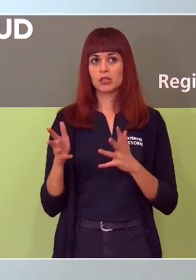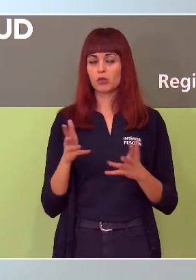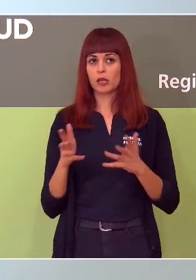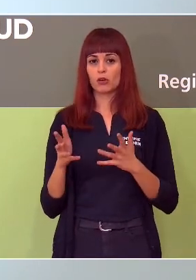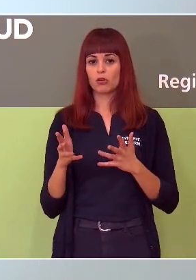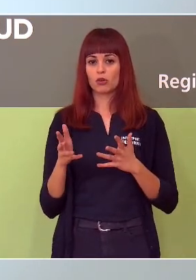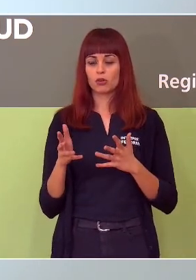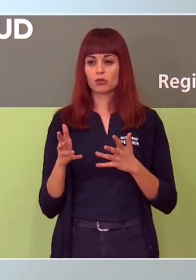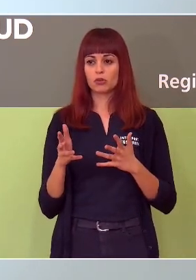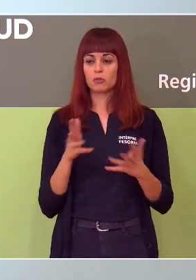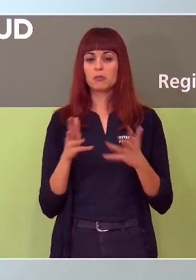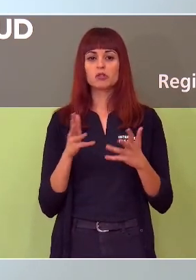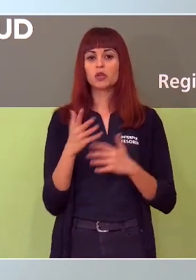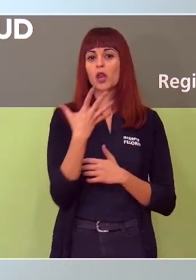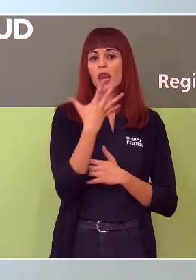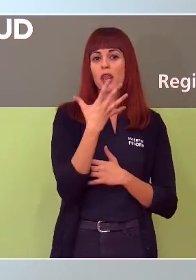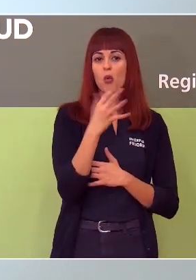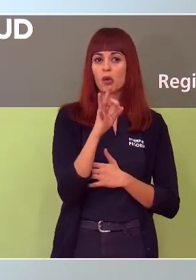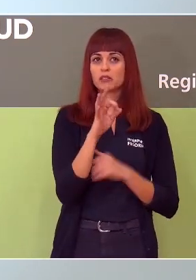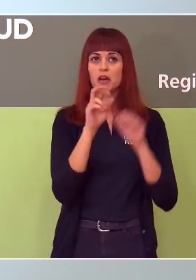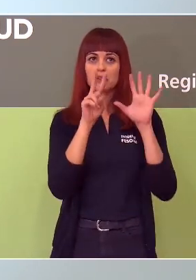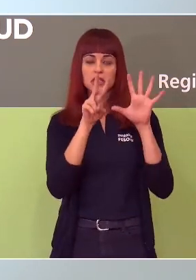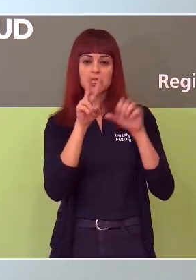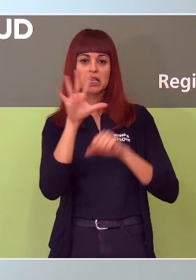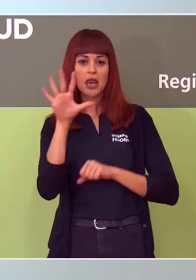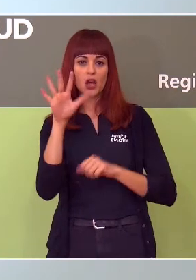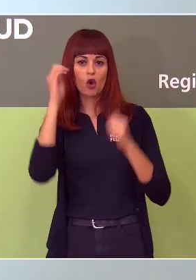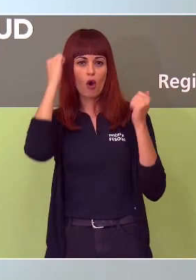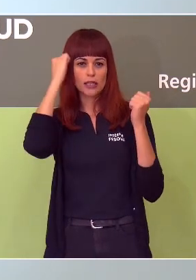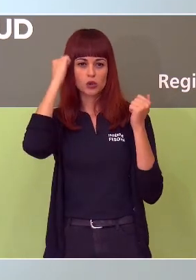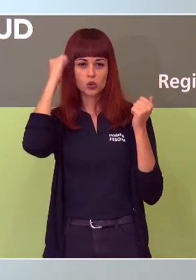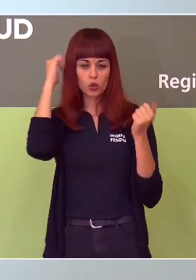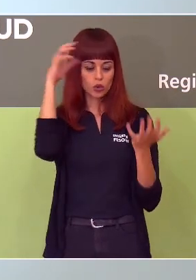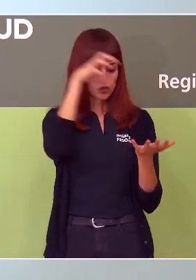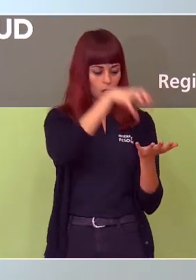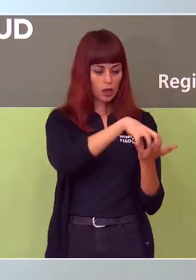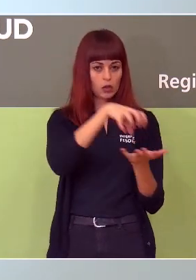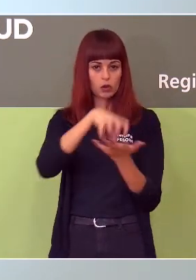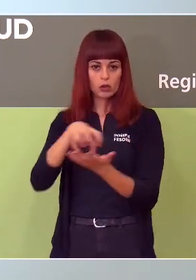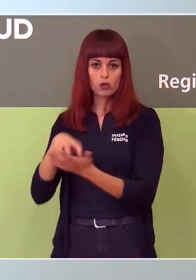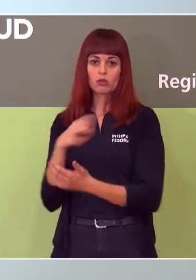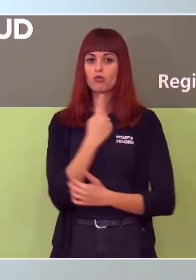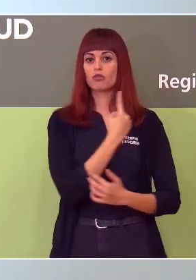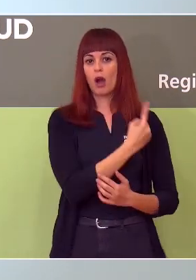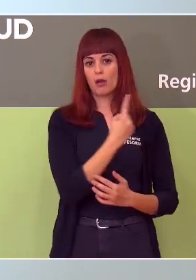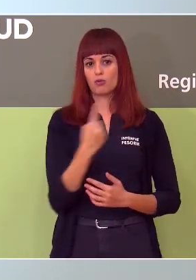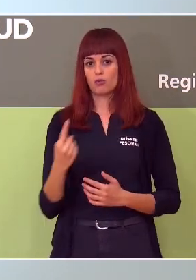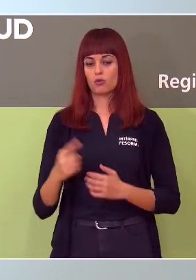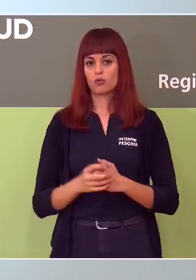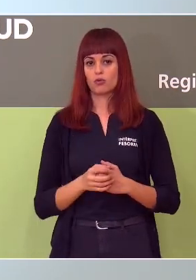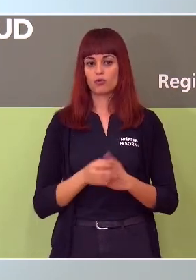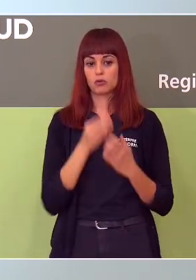haciendo más o menos entre 50 y 75 estudios por centro. Y bueno, pues es